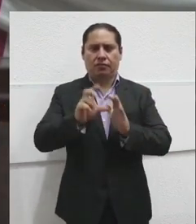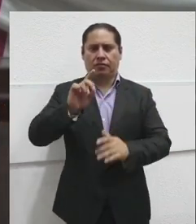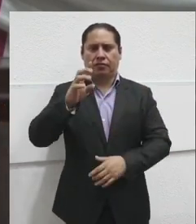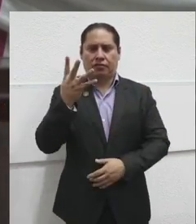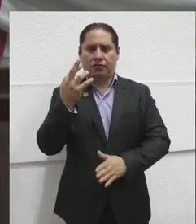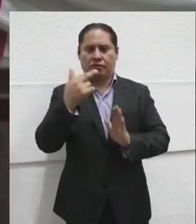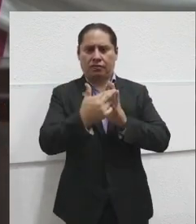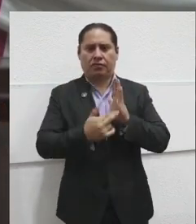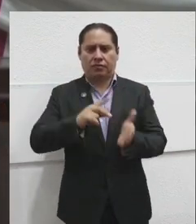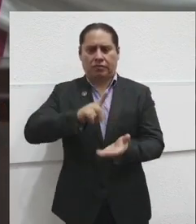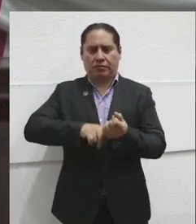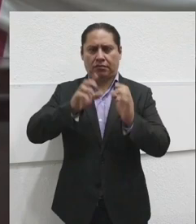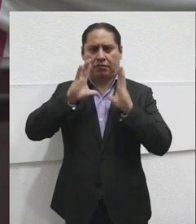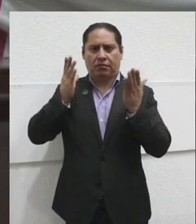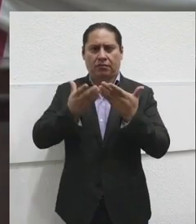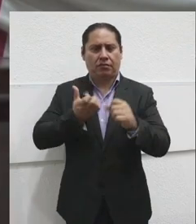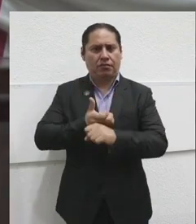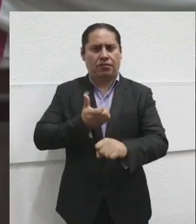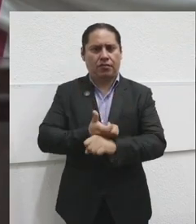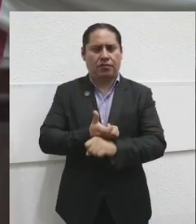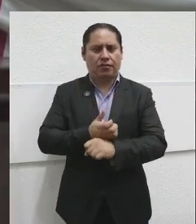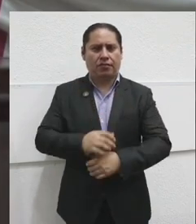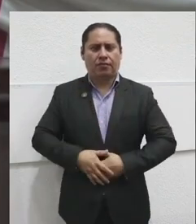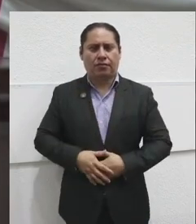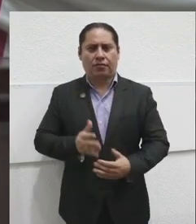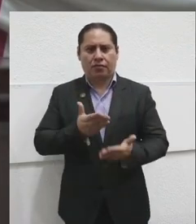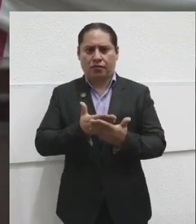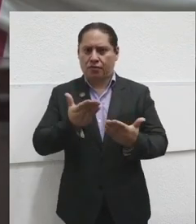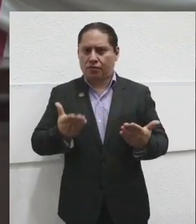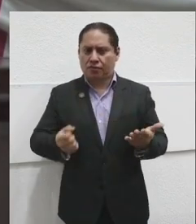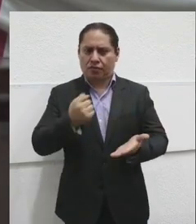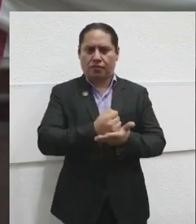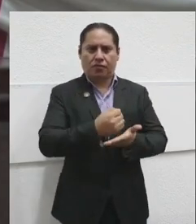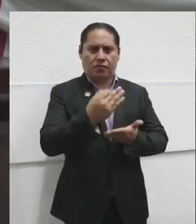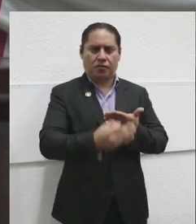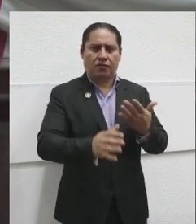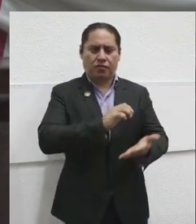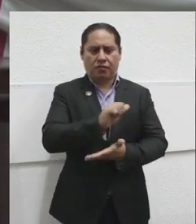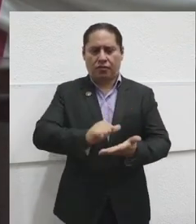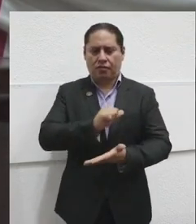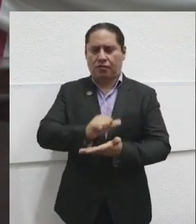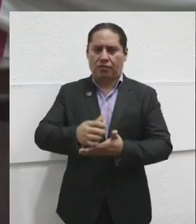reglamento interior de este propio Congreso del Estado, someteremos a su aprobación el